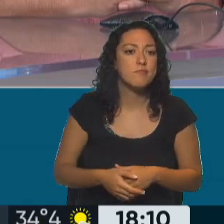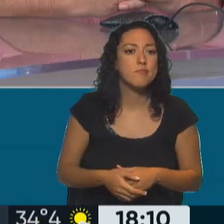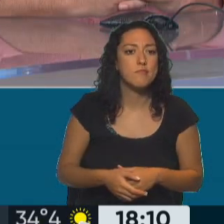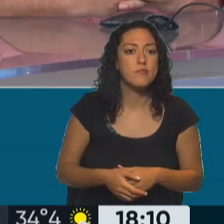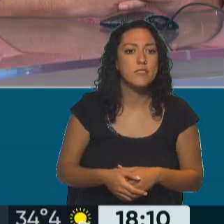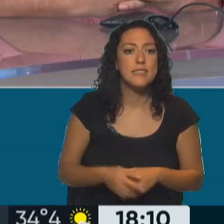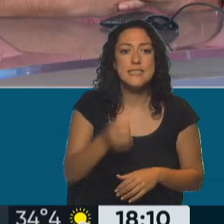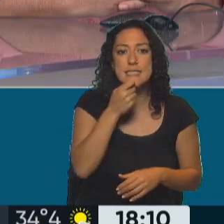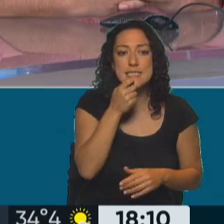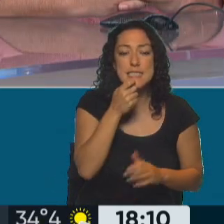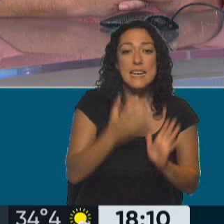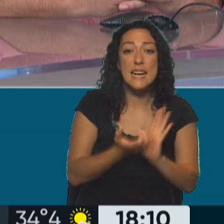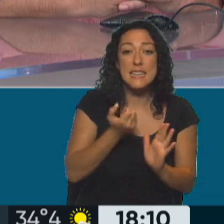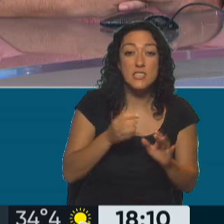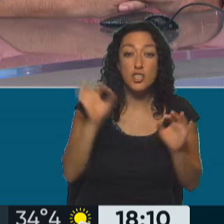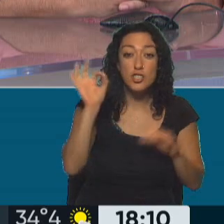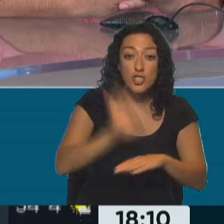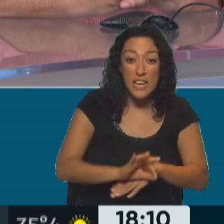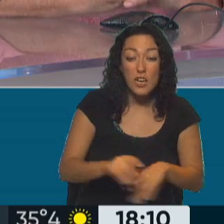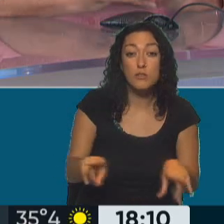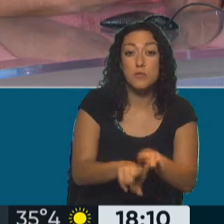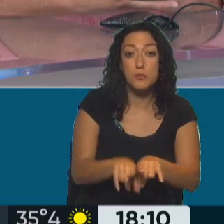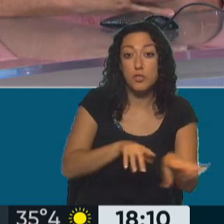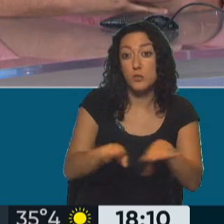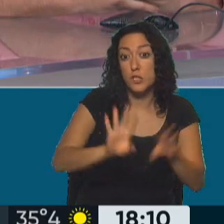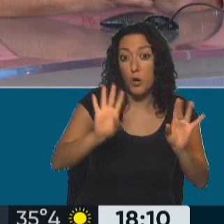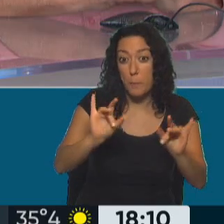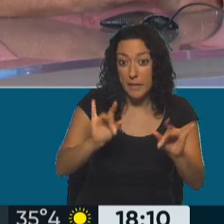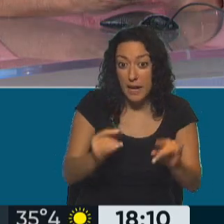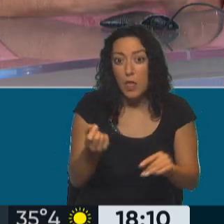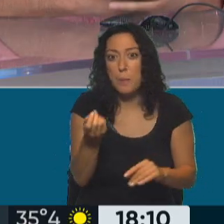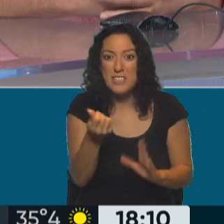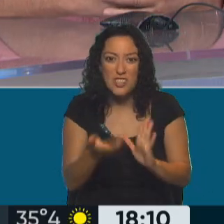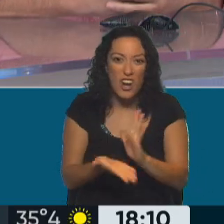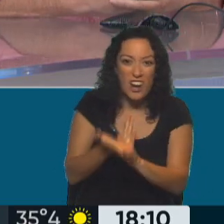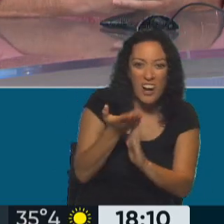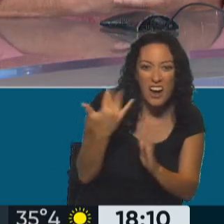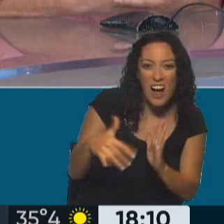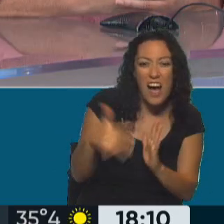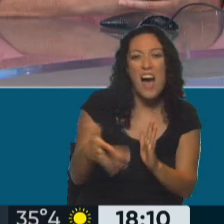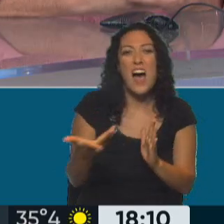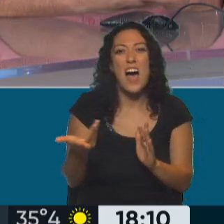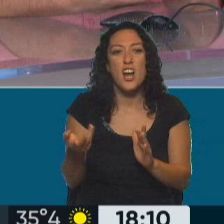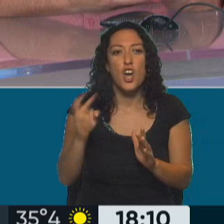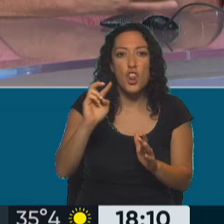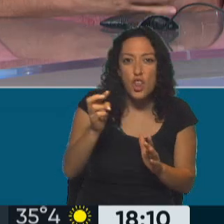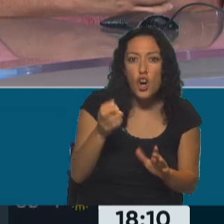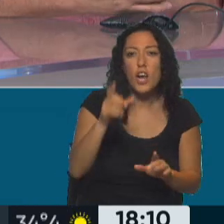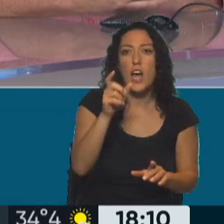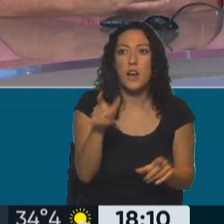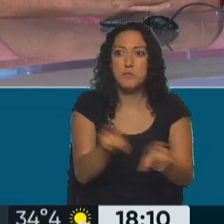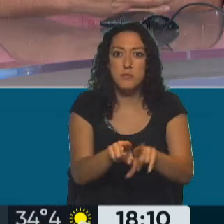y se levantarán las retenciones teniendo en cuenta que ya tenemos un escenario complejo de precios altísimos de mesa dolarizada para las y los argentinos